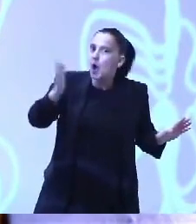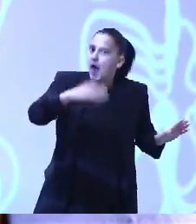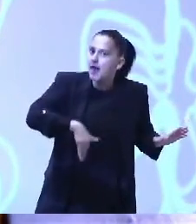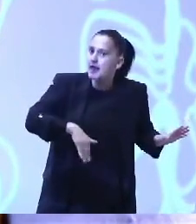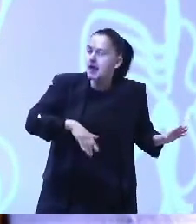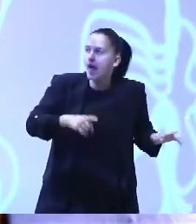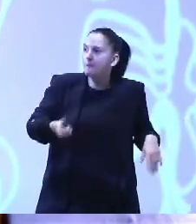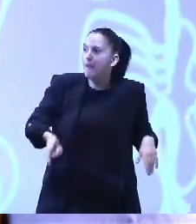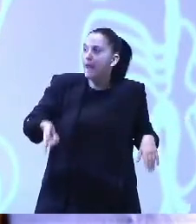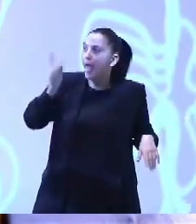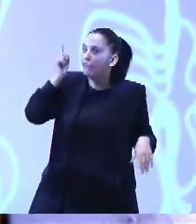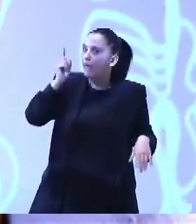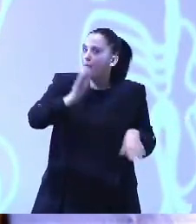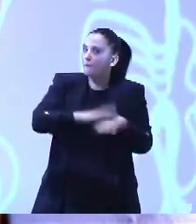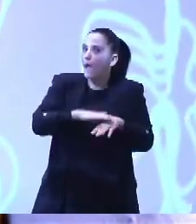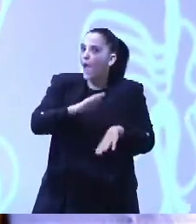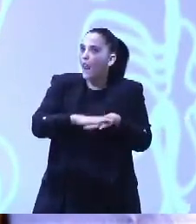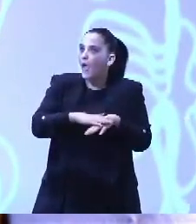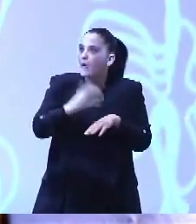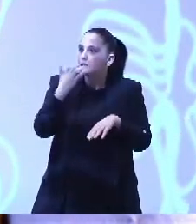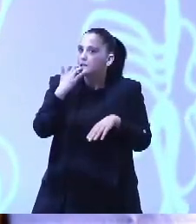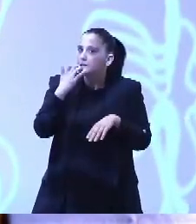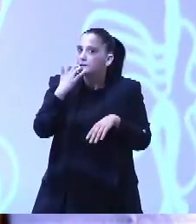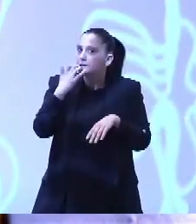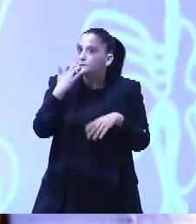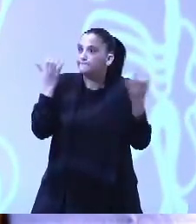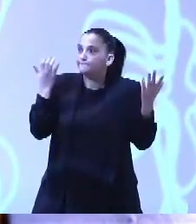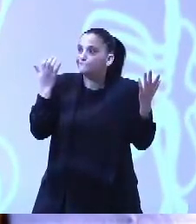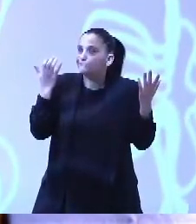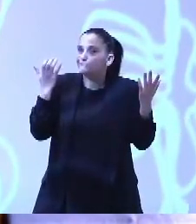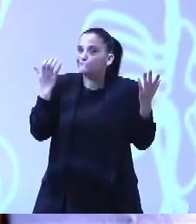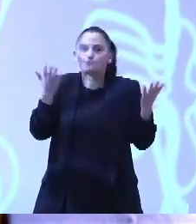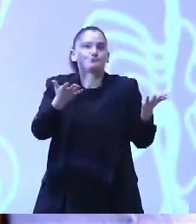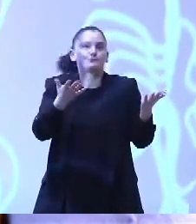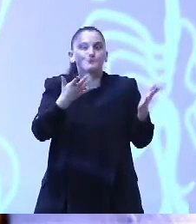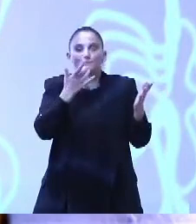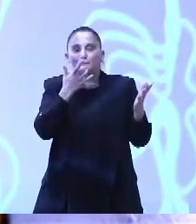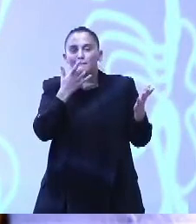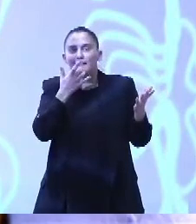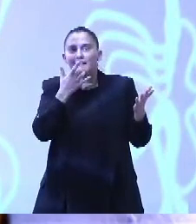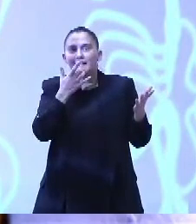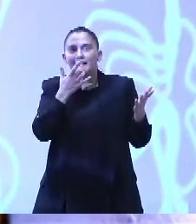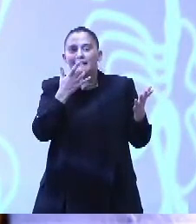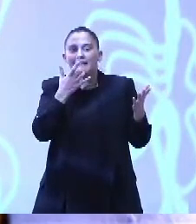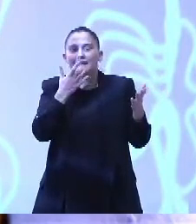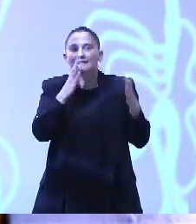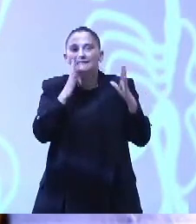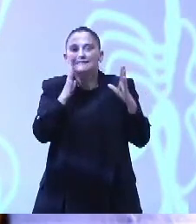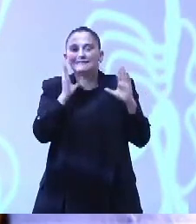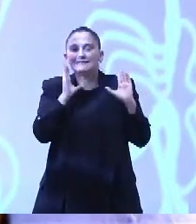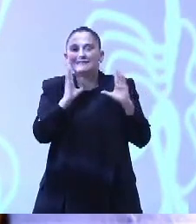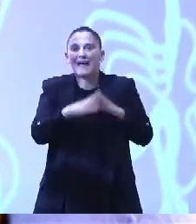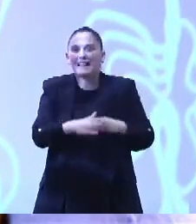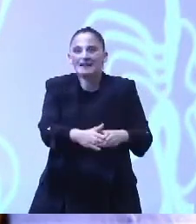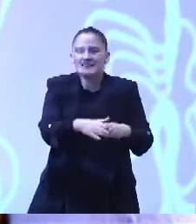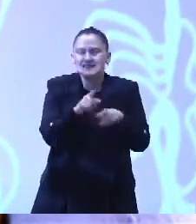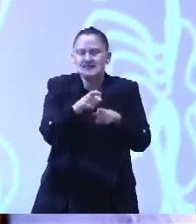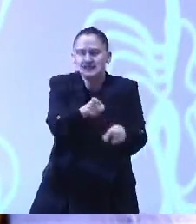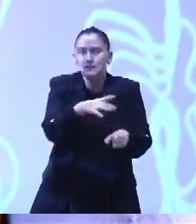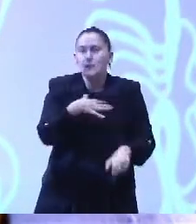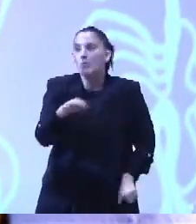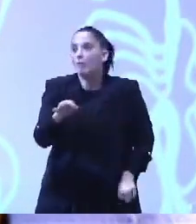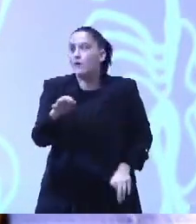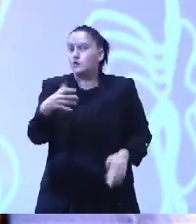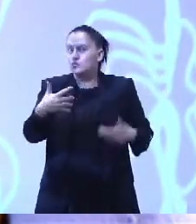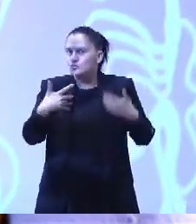amenaza, digamos, para la construcción pura y netamente de tanques, pero sí podemos tener una amenaza como